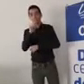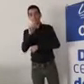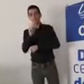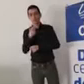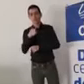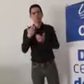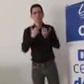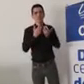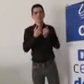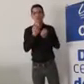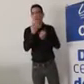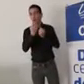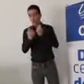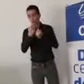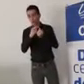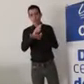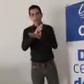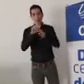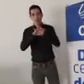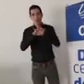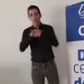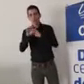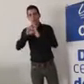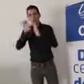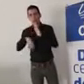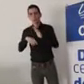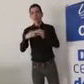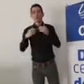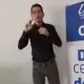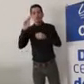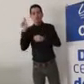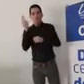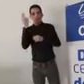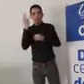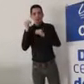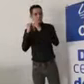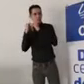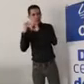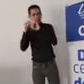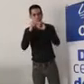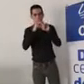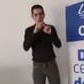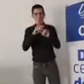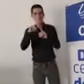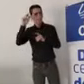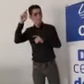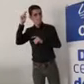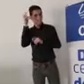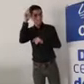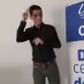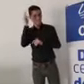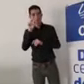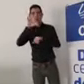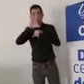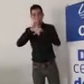sean pagas en las instituciones distritales, les reconozcan a los estudiantes eso, generar empleo para jóvenes. Sacamos